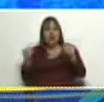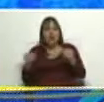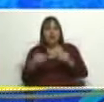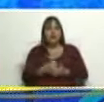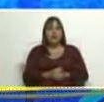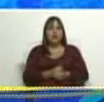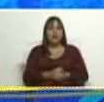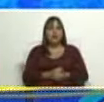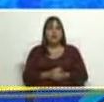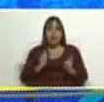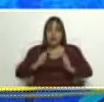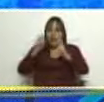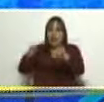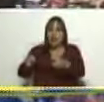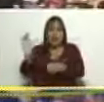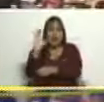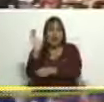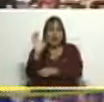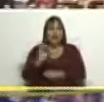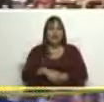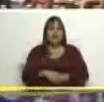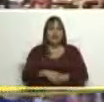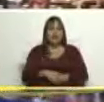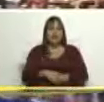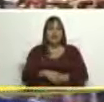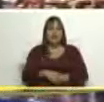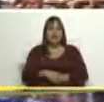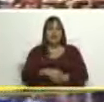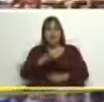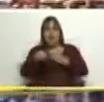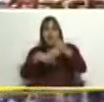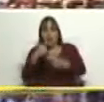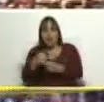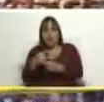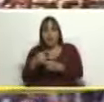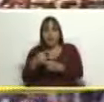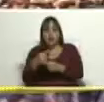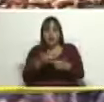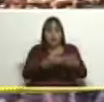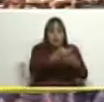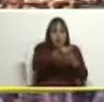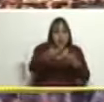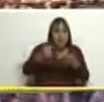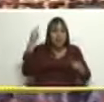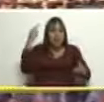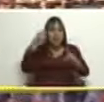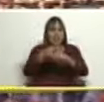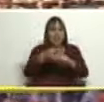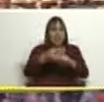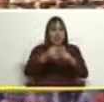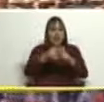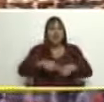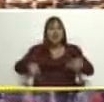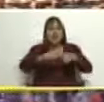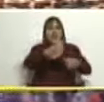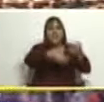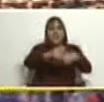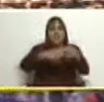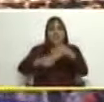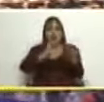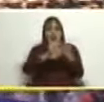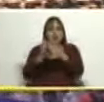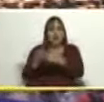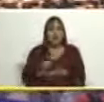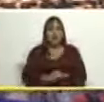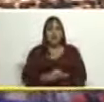a la Gran Caracas y de Inmerca, sin intermediario, lleguen directo a la bodega popular y